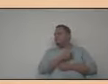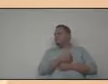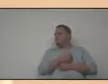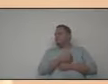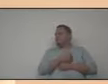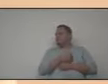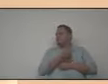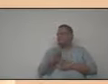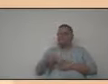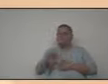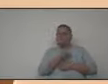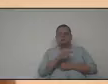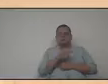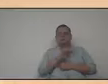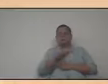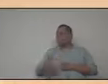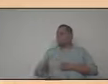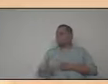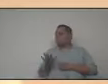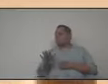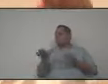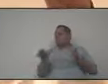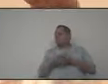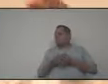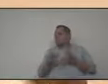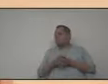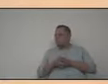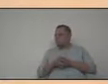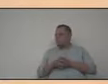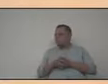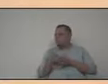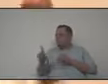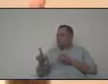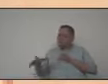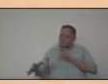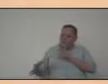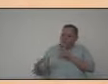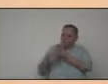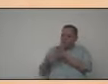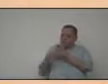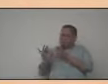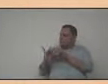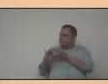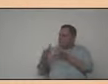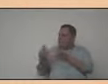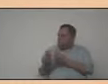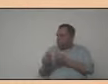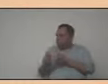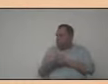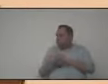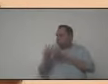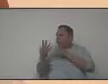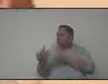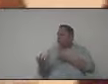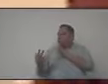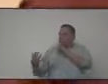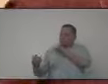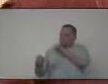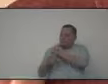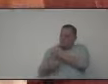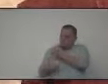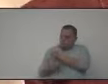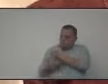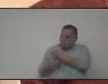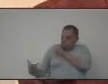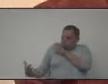Nosotros como presidentes de las asociaciones somos sus aliados, somos su familia. Queremos estar trabajando hombro a